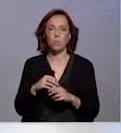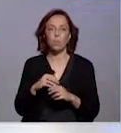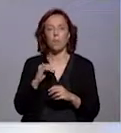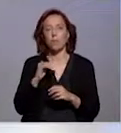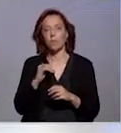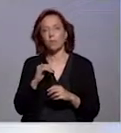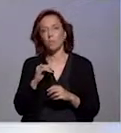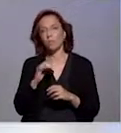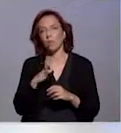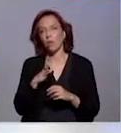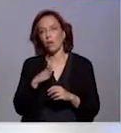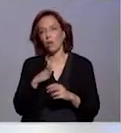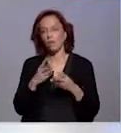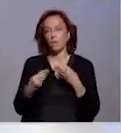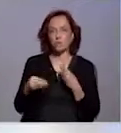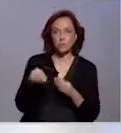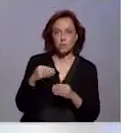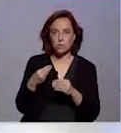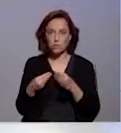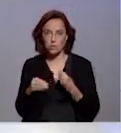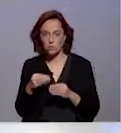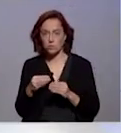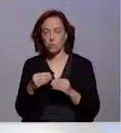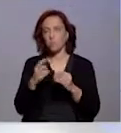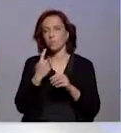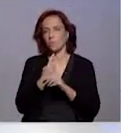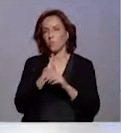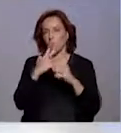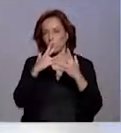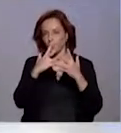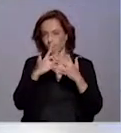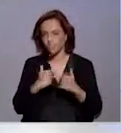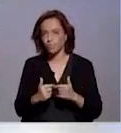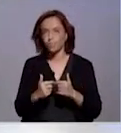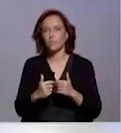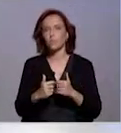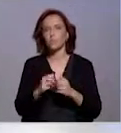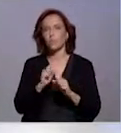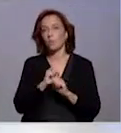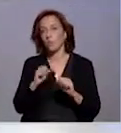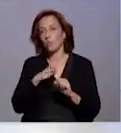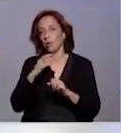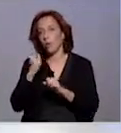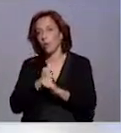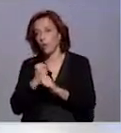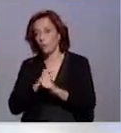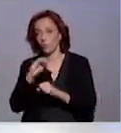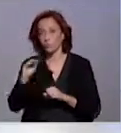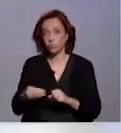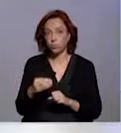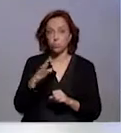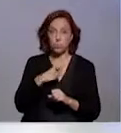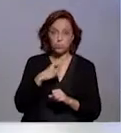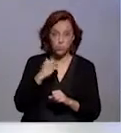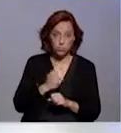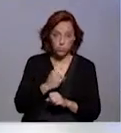que cuando llevan flexibilizando si no se hace de manera ordenada puede haber ganadores y perdedores esto es una realidad